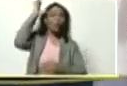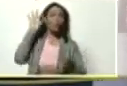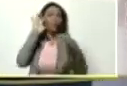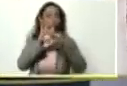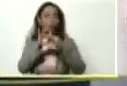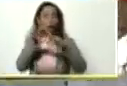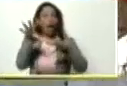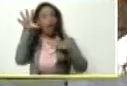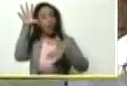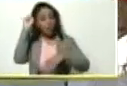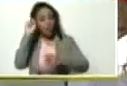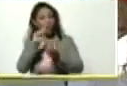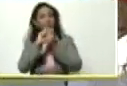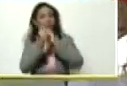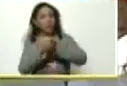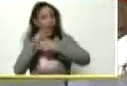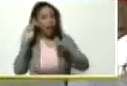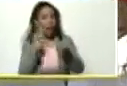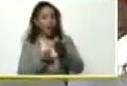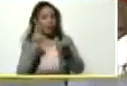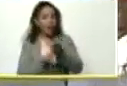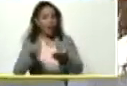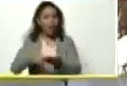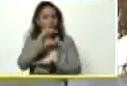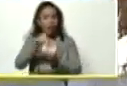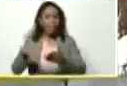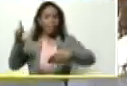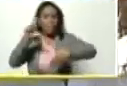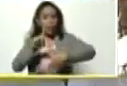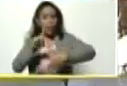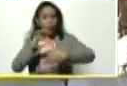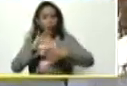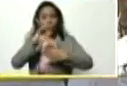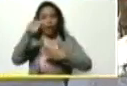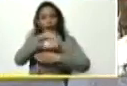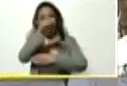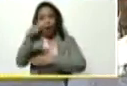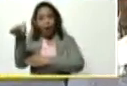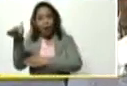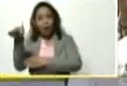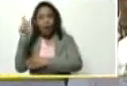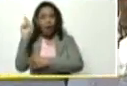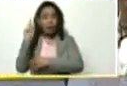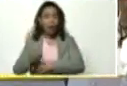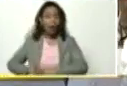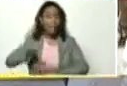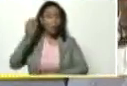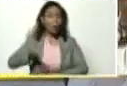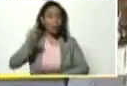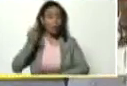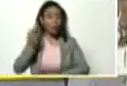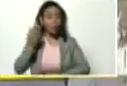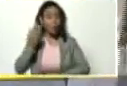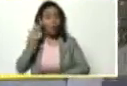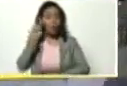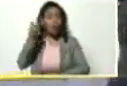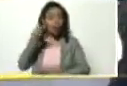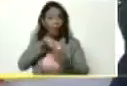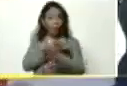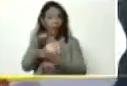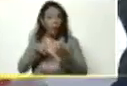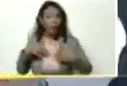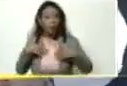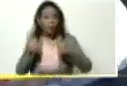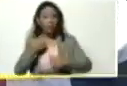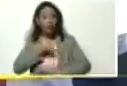comprensión y la transformación de la realidad nacional, latinoamericana y caribeña, donde es de vital importancia abordar los problemas de la salud de